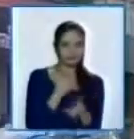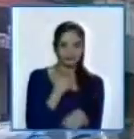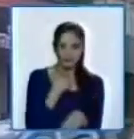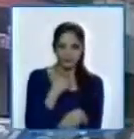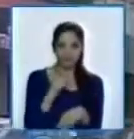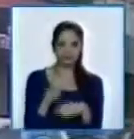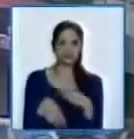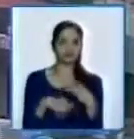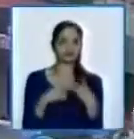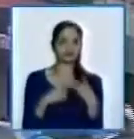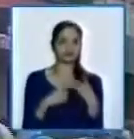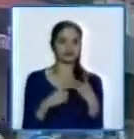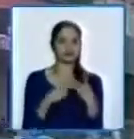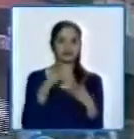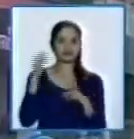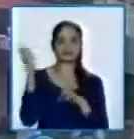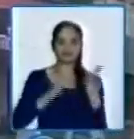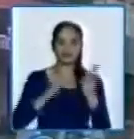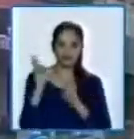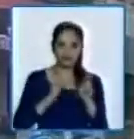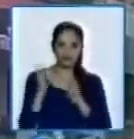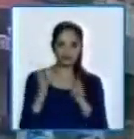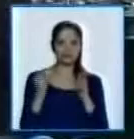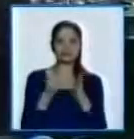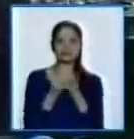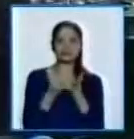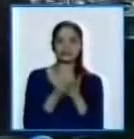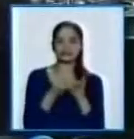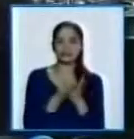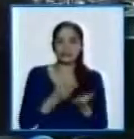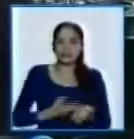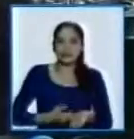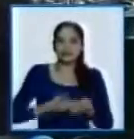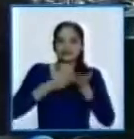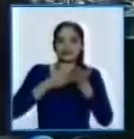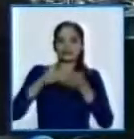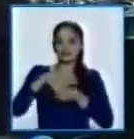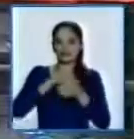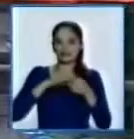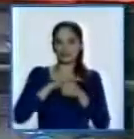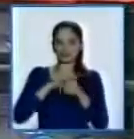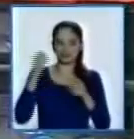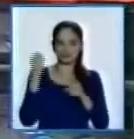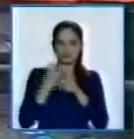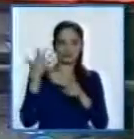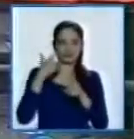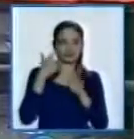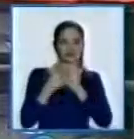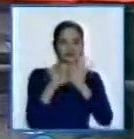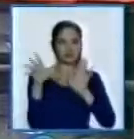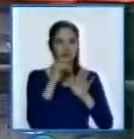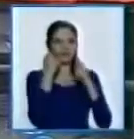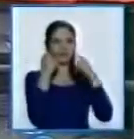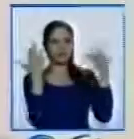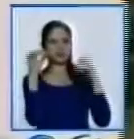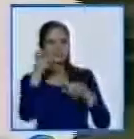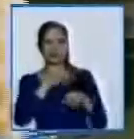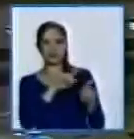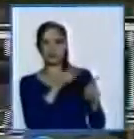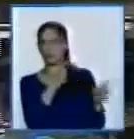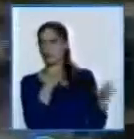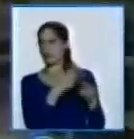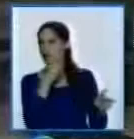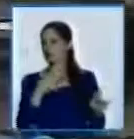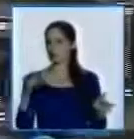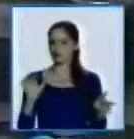hecho rifas para tratar de amortiguar un poco el impacto que nos dejó esto para el establecimiento. Es decir, porque realmente